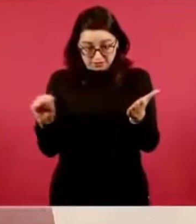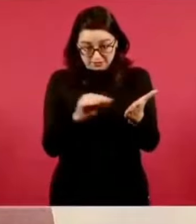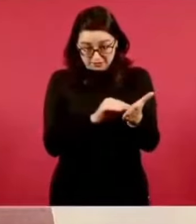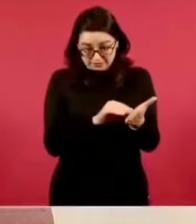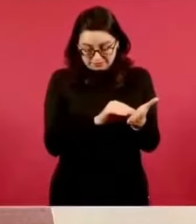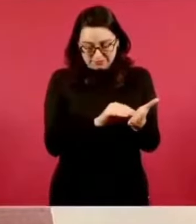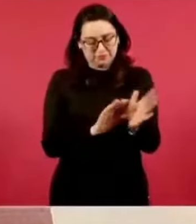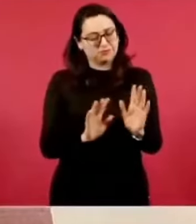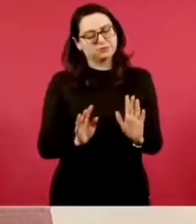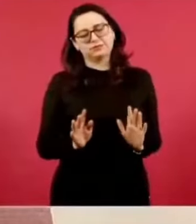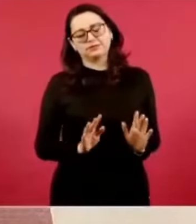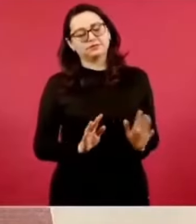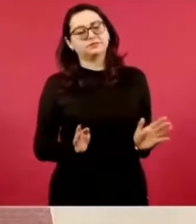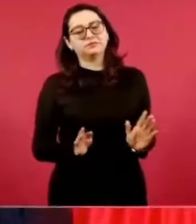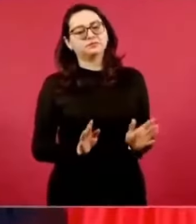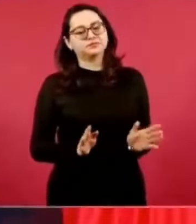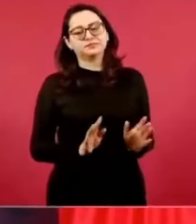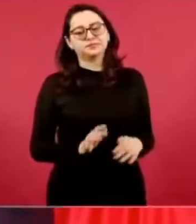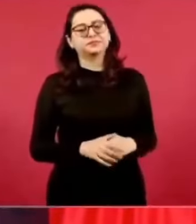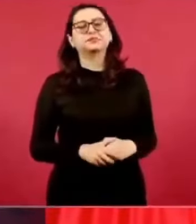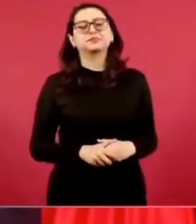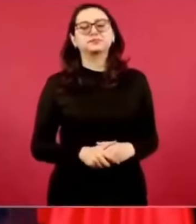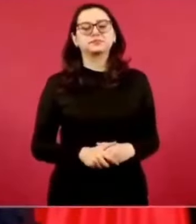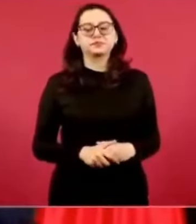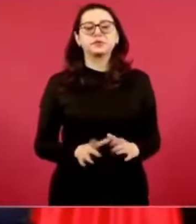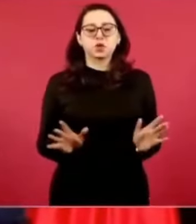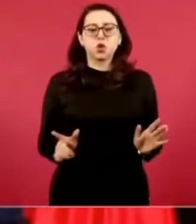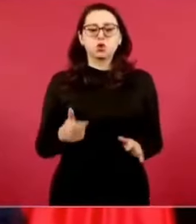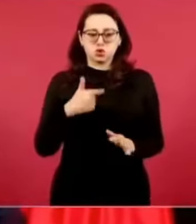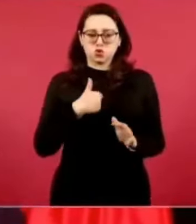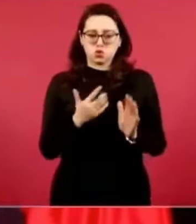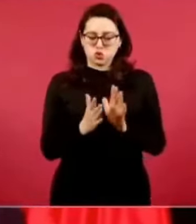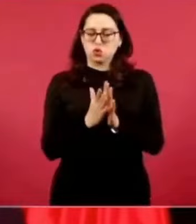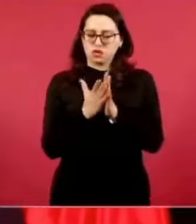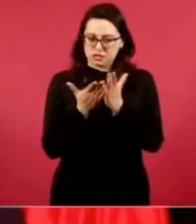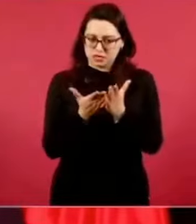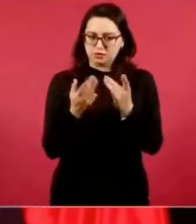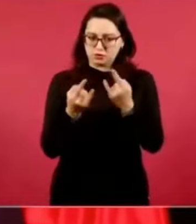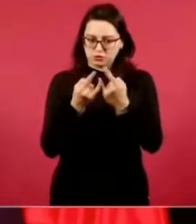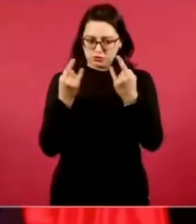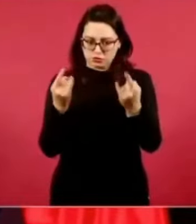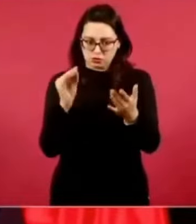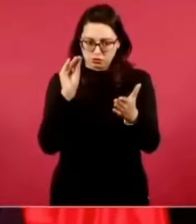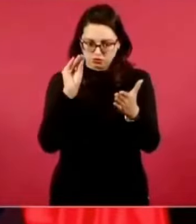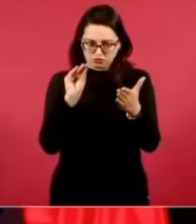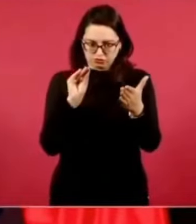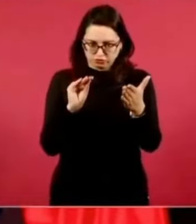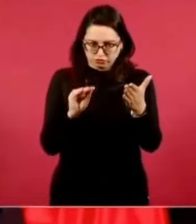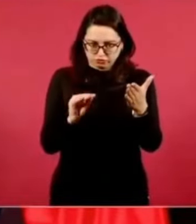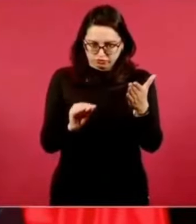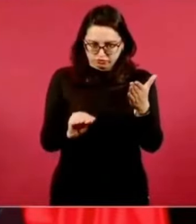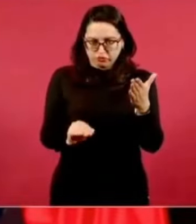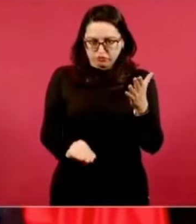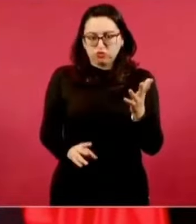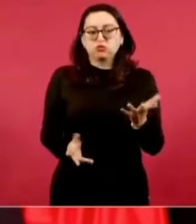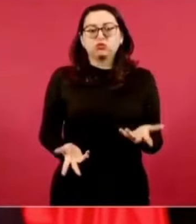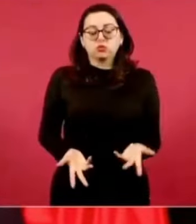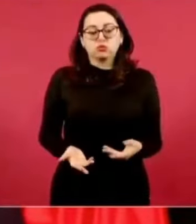trato en el libro, pero digo que se puede hacer la denuncia sin el escándalo.